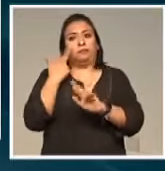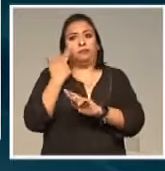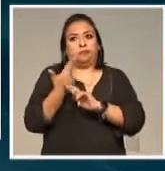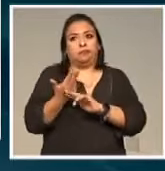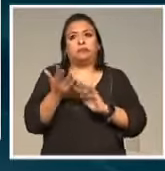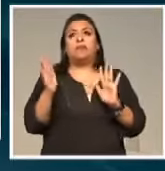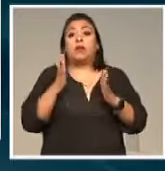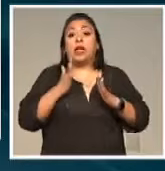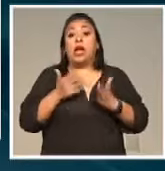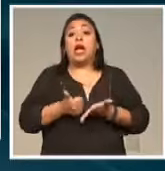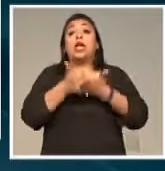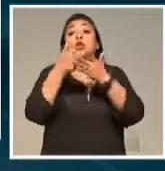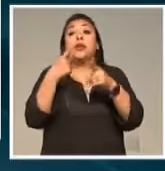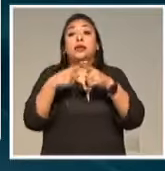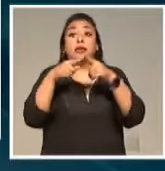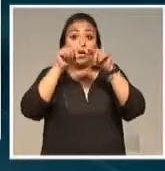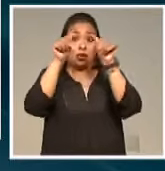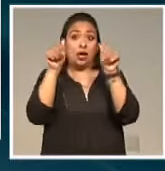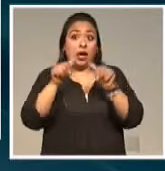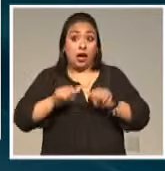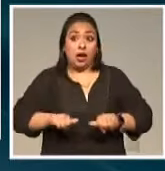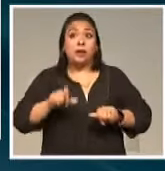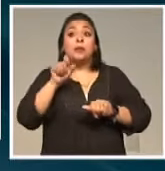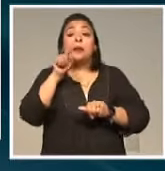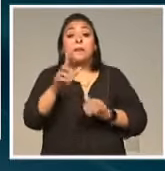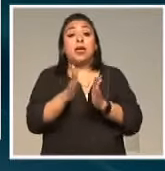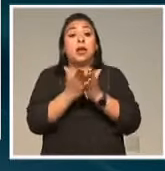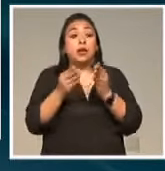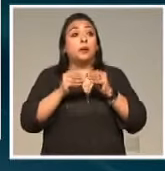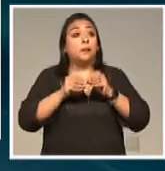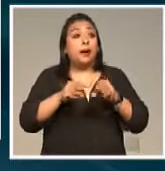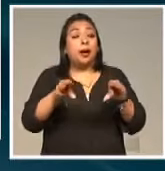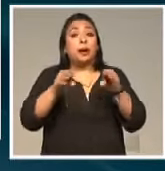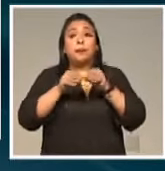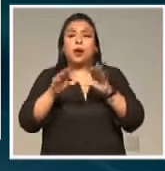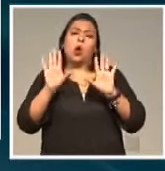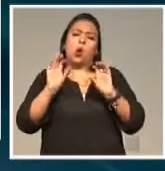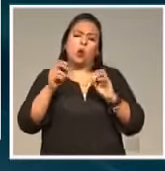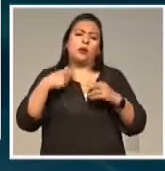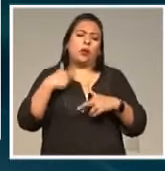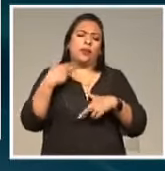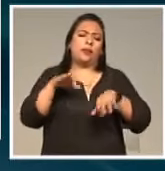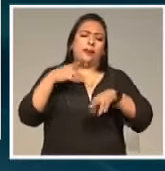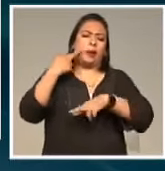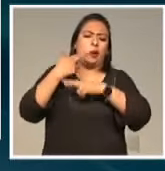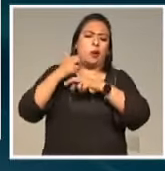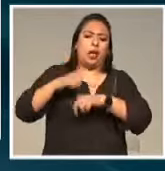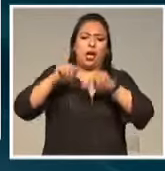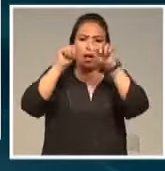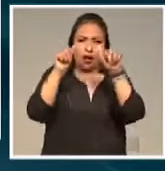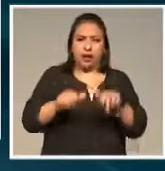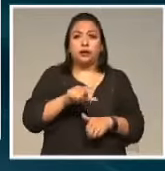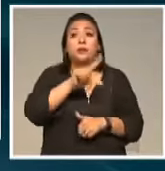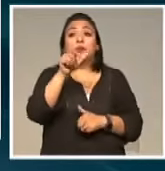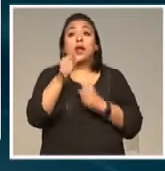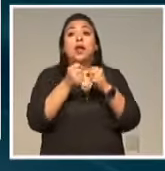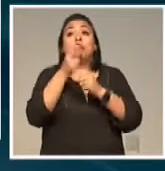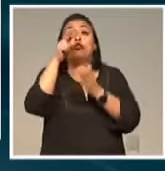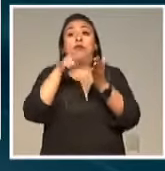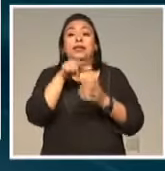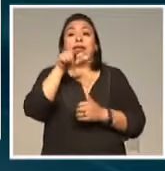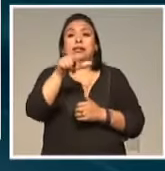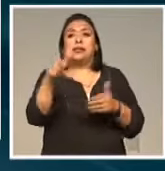con mi arte y también con publicaciones y curaduría. Entonces, en 2017 yo